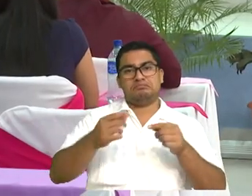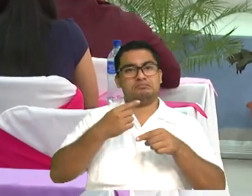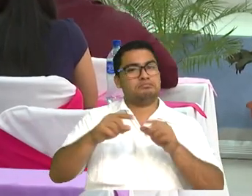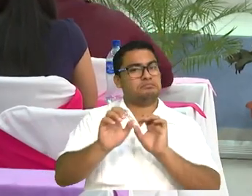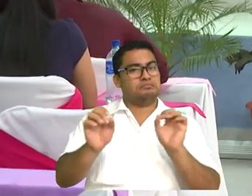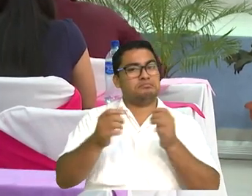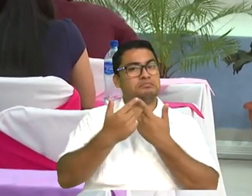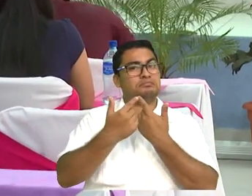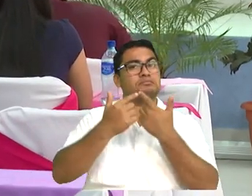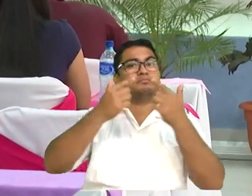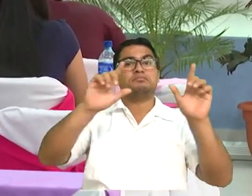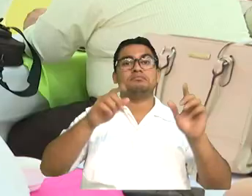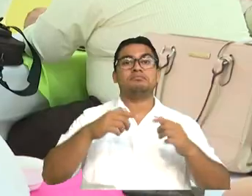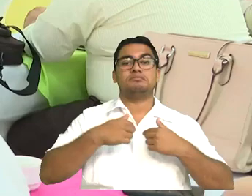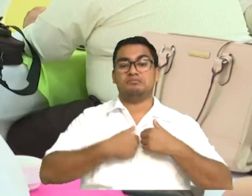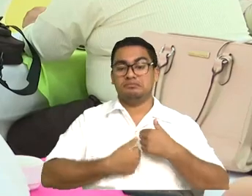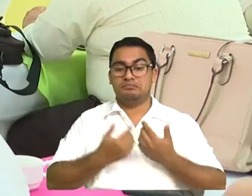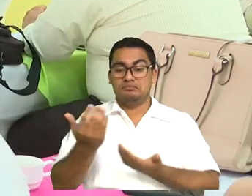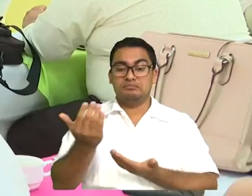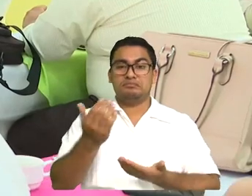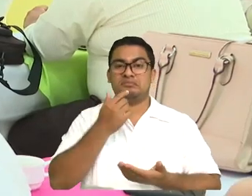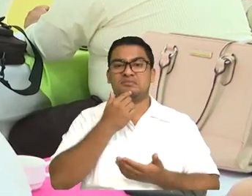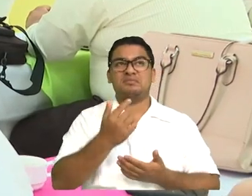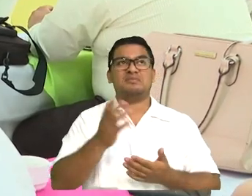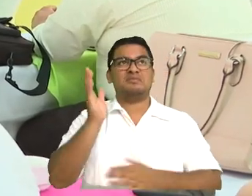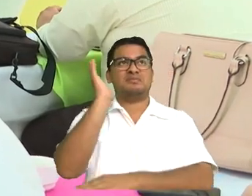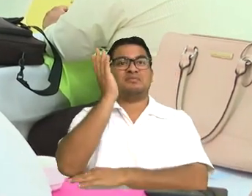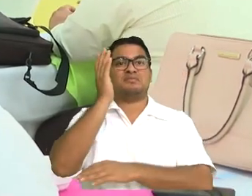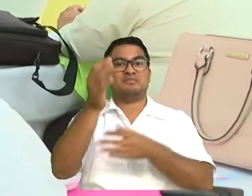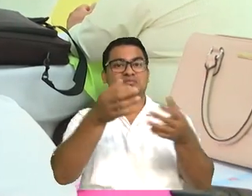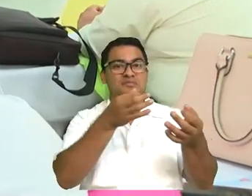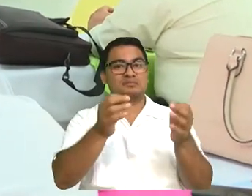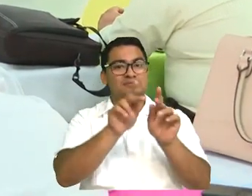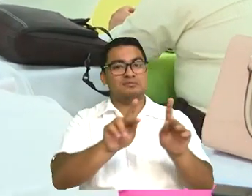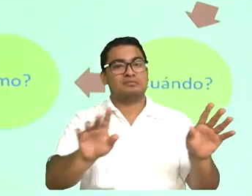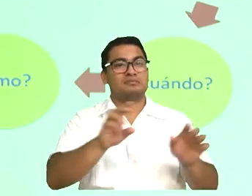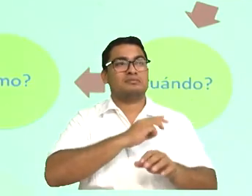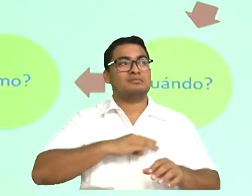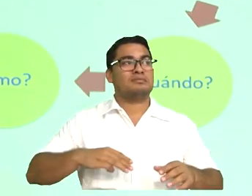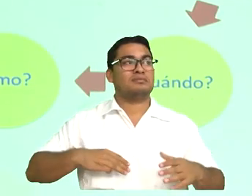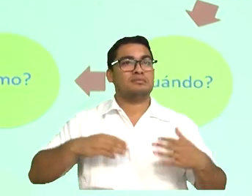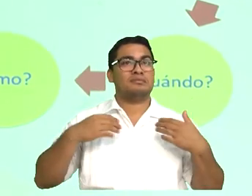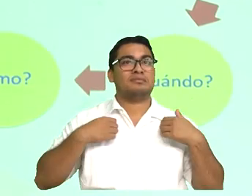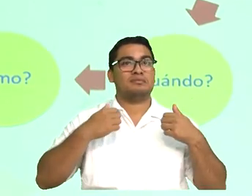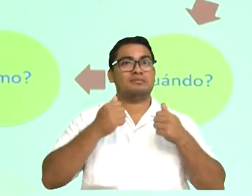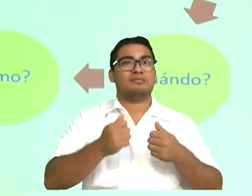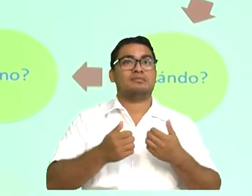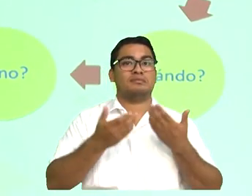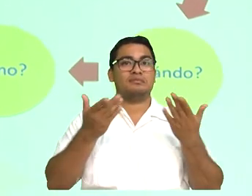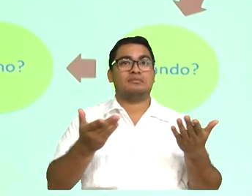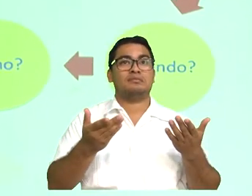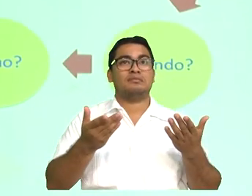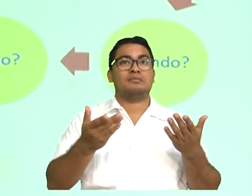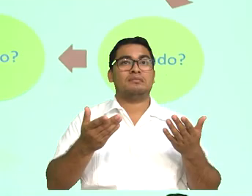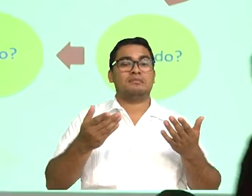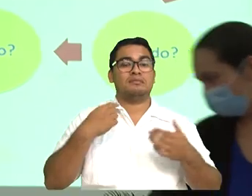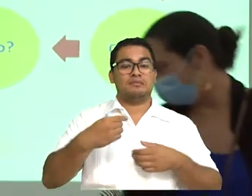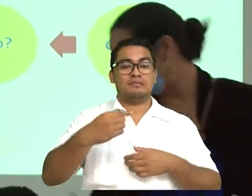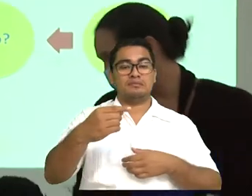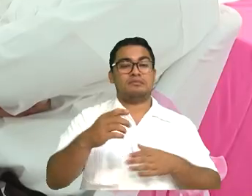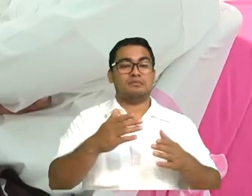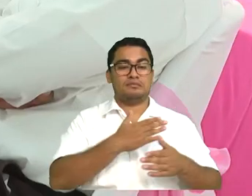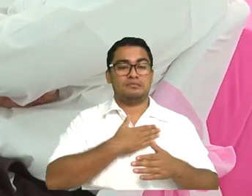gobierno. Este simposio forma parte de un plan que viene desarrollando el Ministerio de Salud para mejorar cada día la atención a la